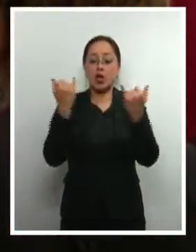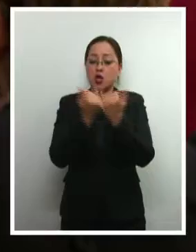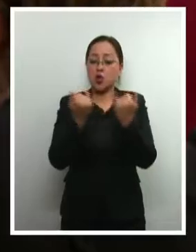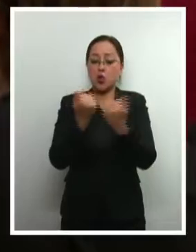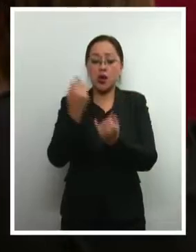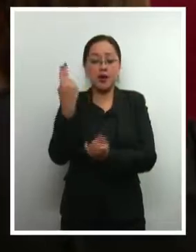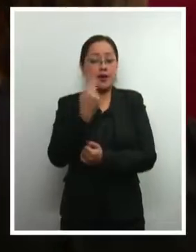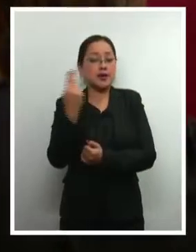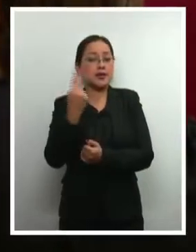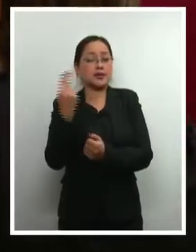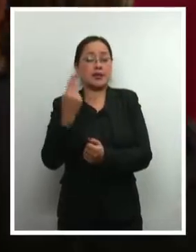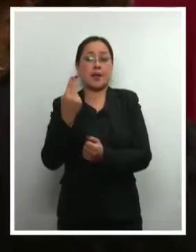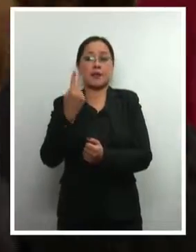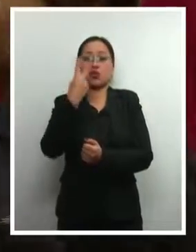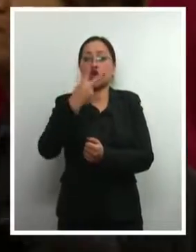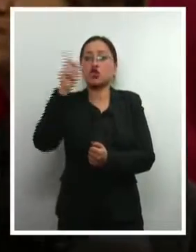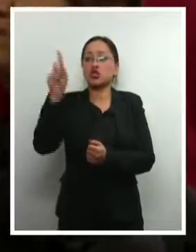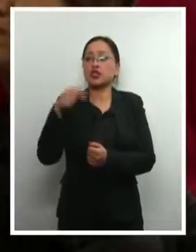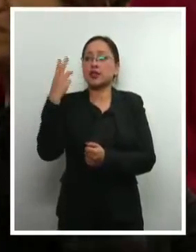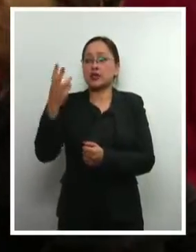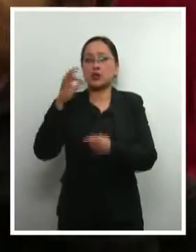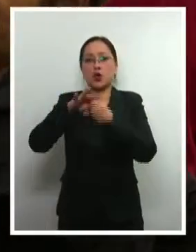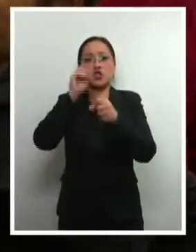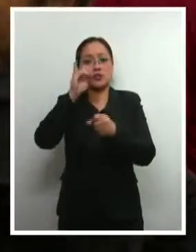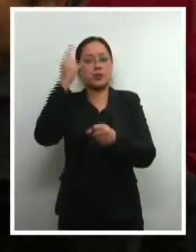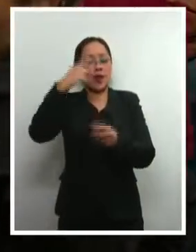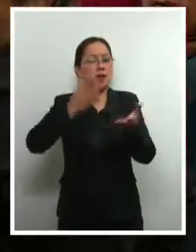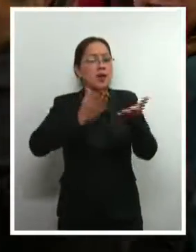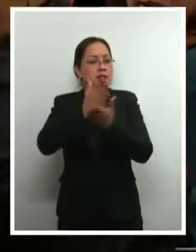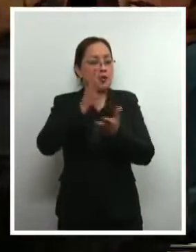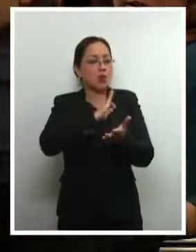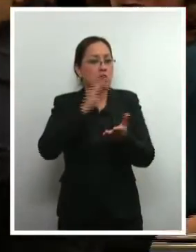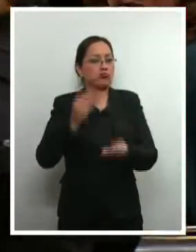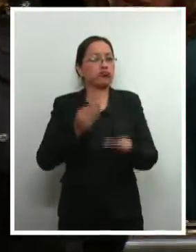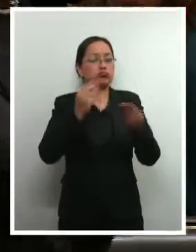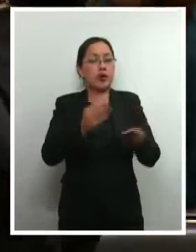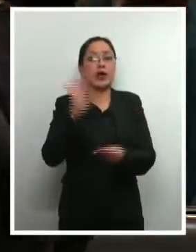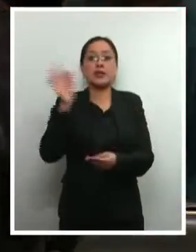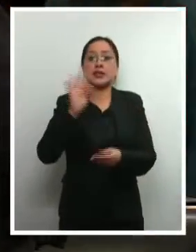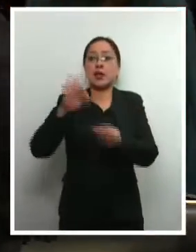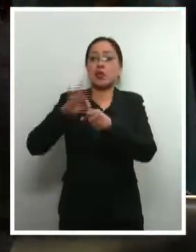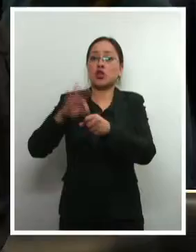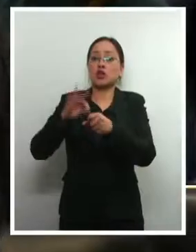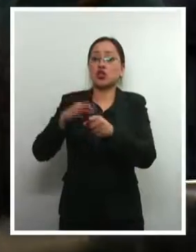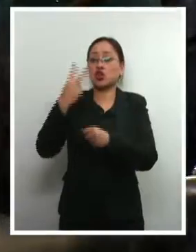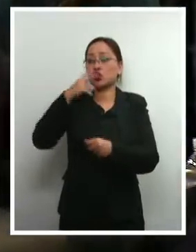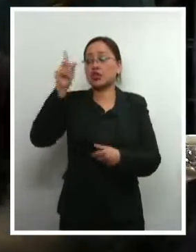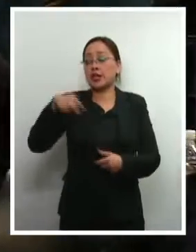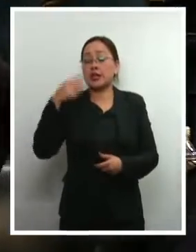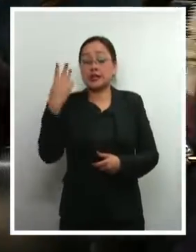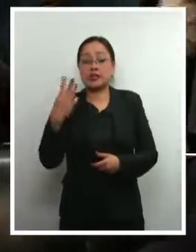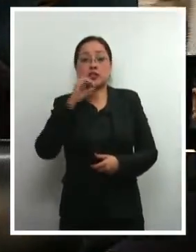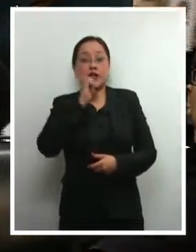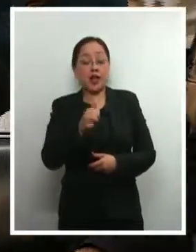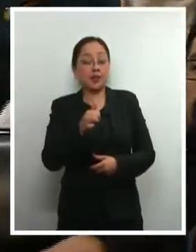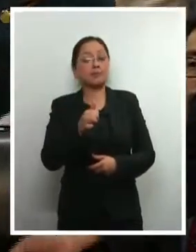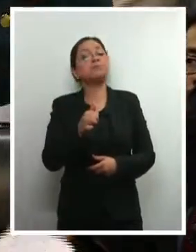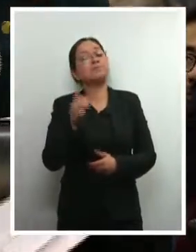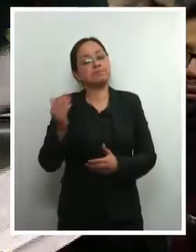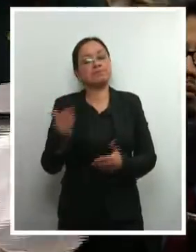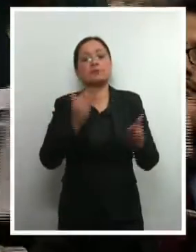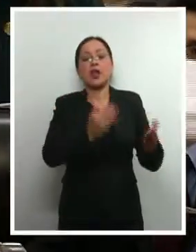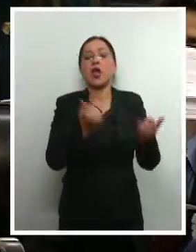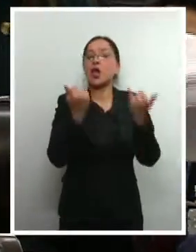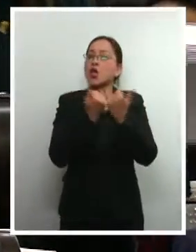una mayoría calificada. En caso de que no se apruebe con esta mayoría, se procedería al